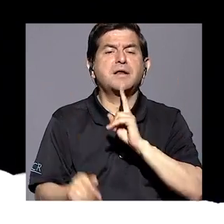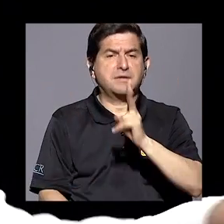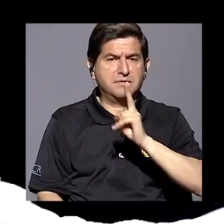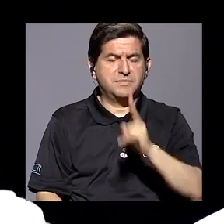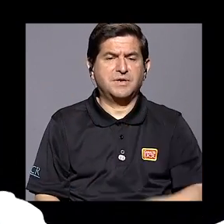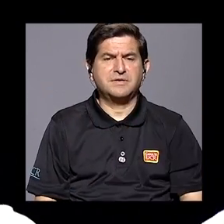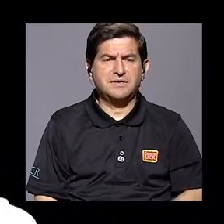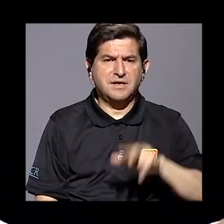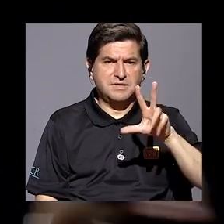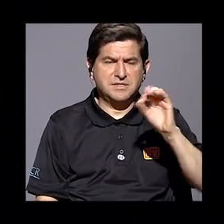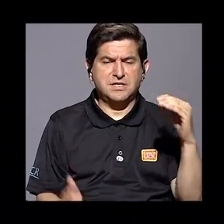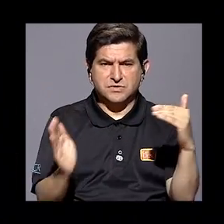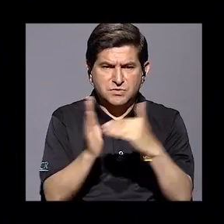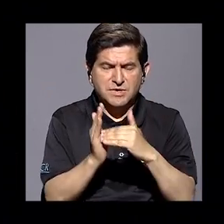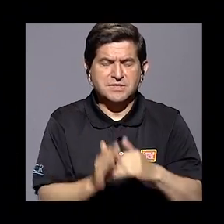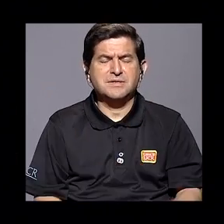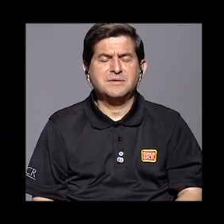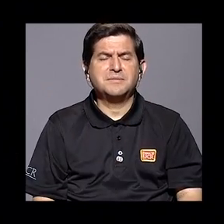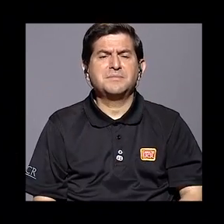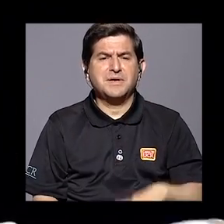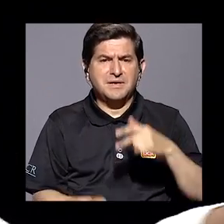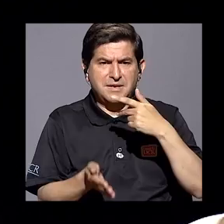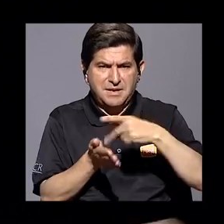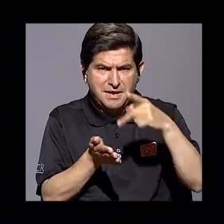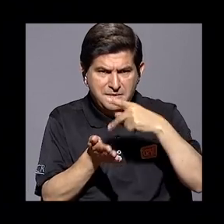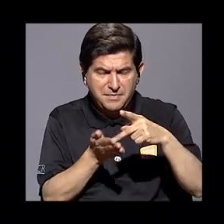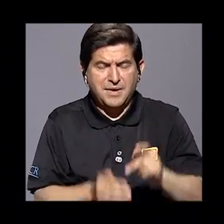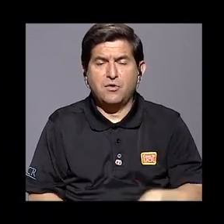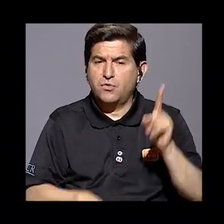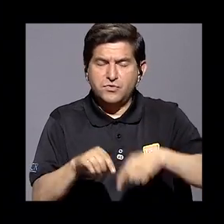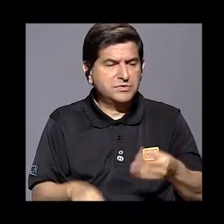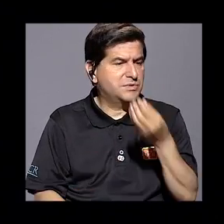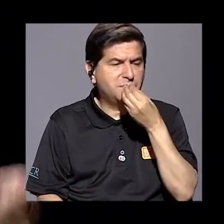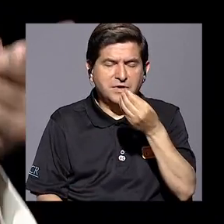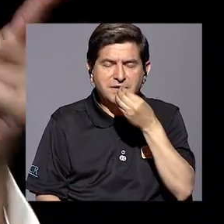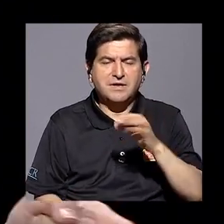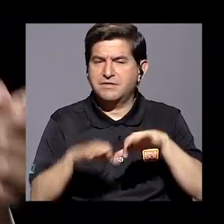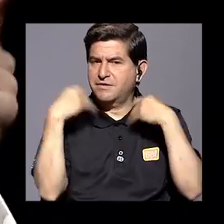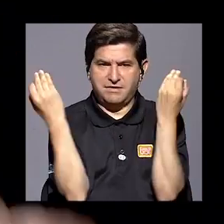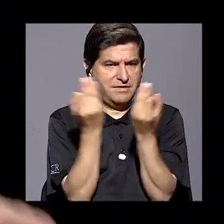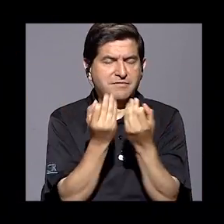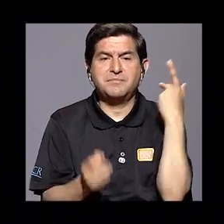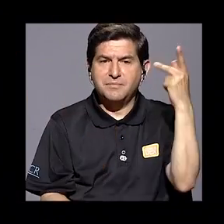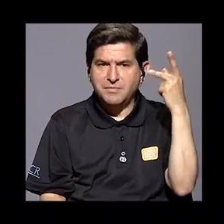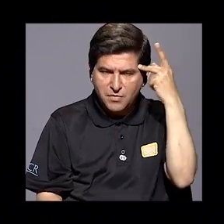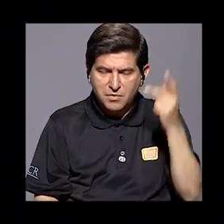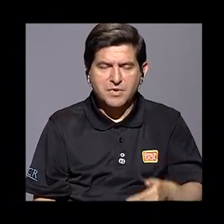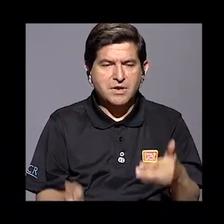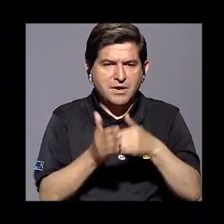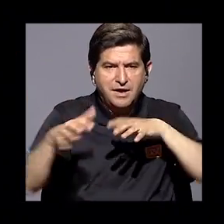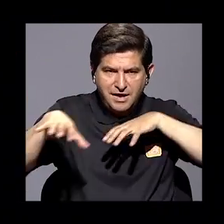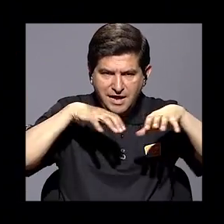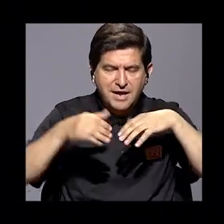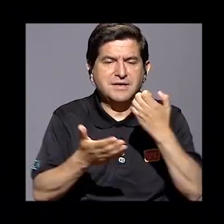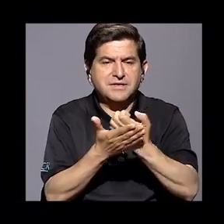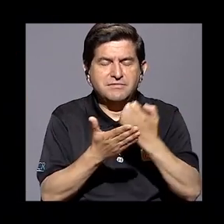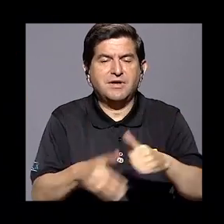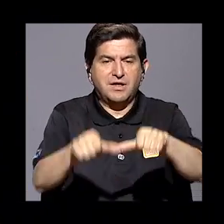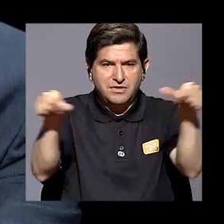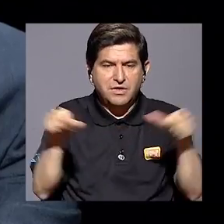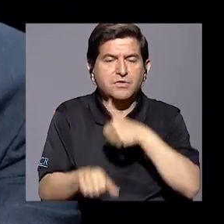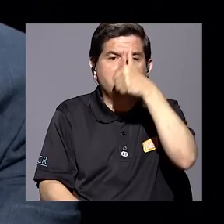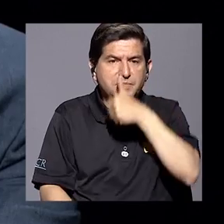cierto 350.000 es el promedio salarial no se puede alimentar una familia con eso tiene que haber una política reactivación salarial para el sector